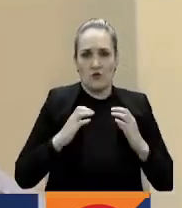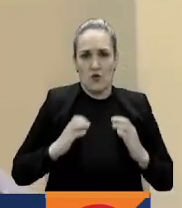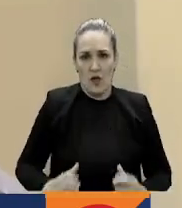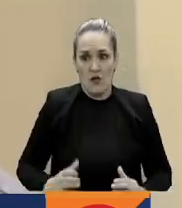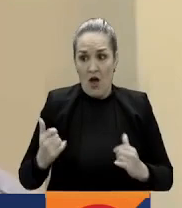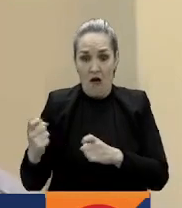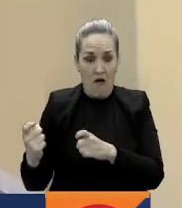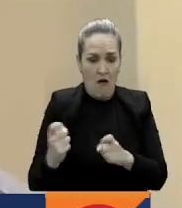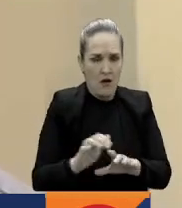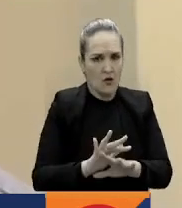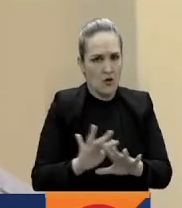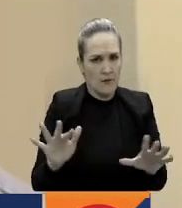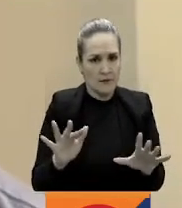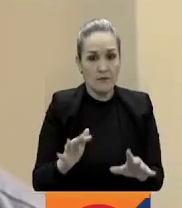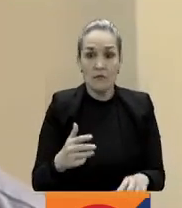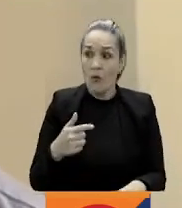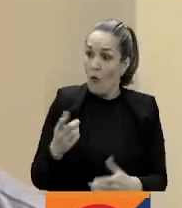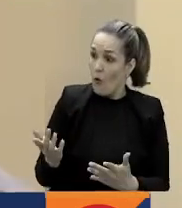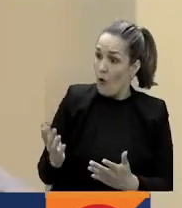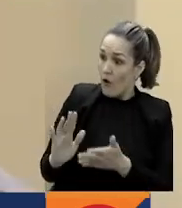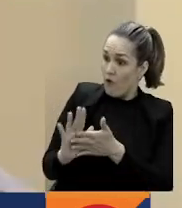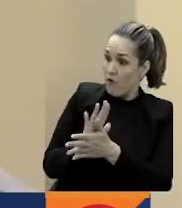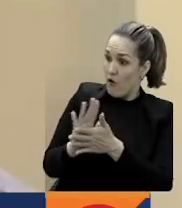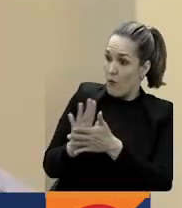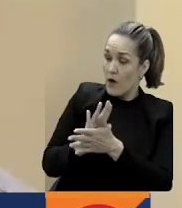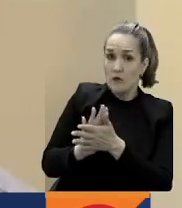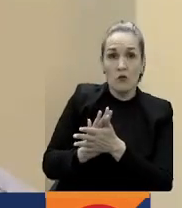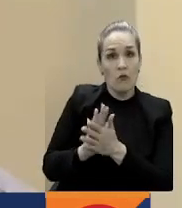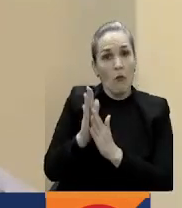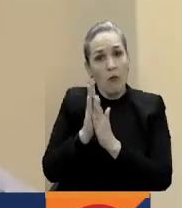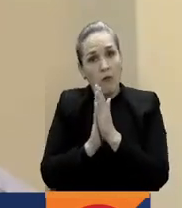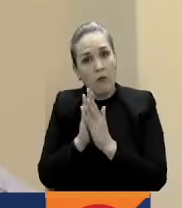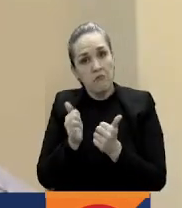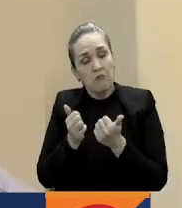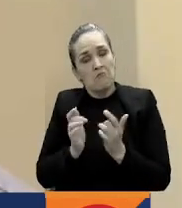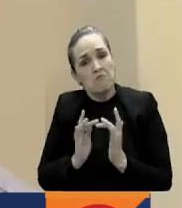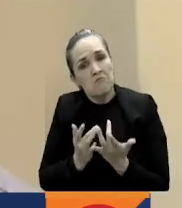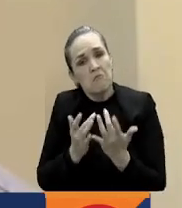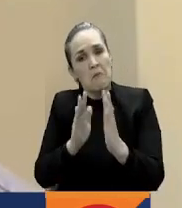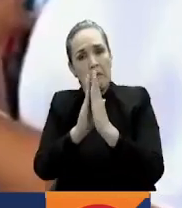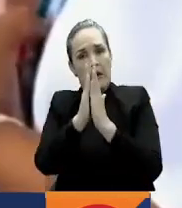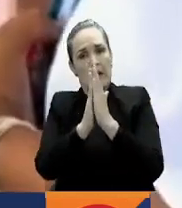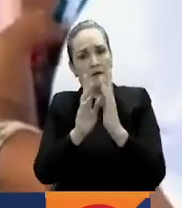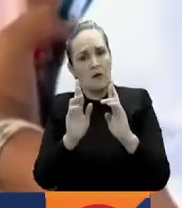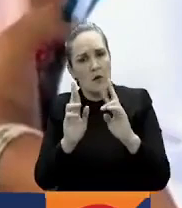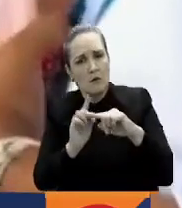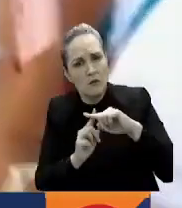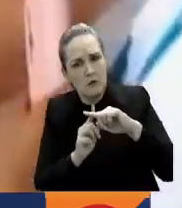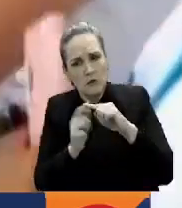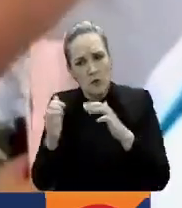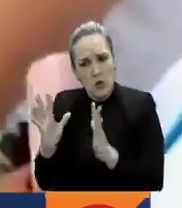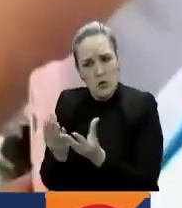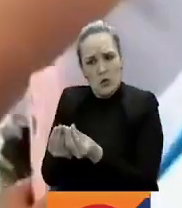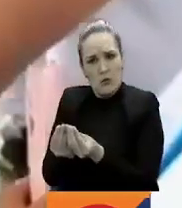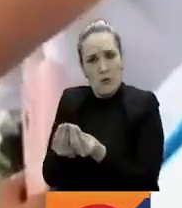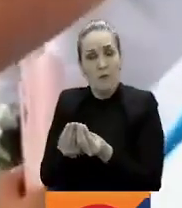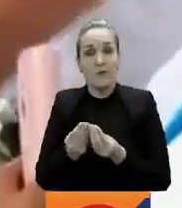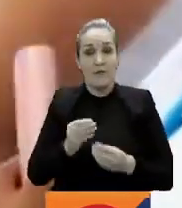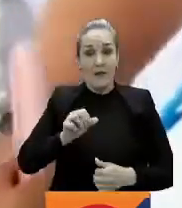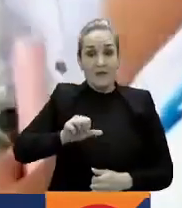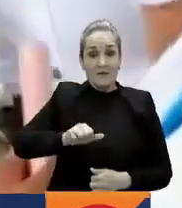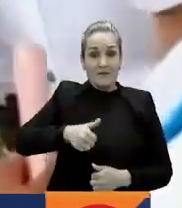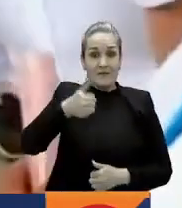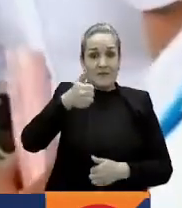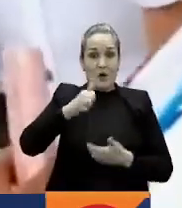pues con esperanza esta noticia del inicio de diálogos con este grupo. Según el alto comisionado para la paz, Danilo Rueda,